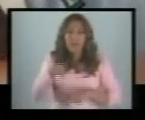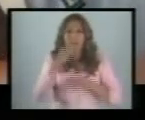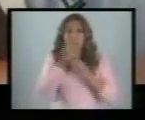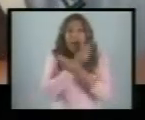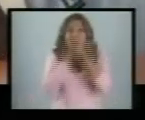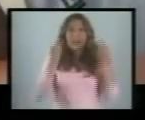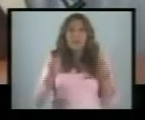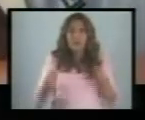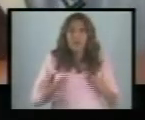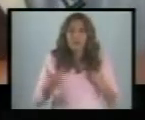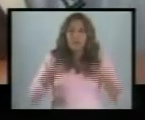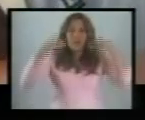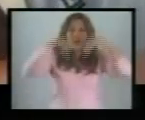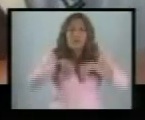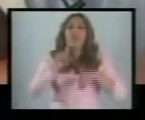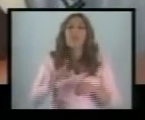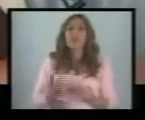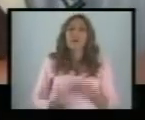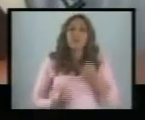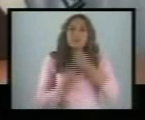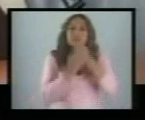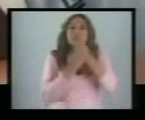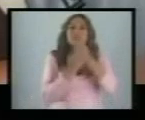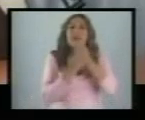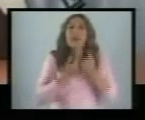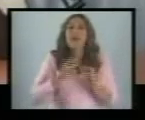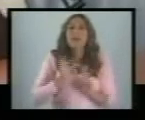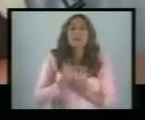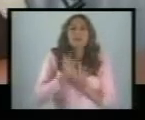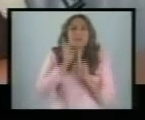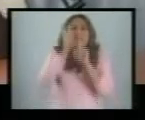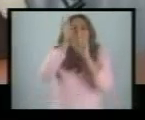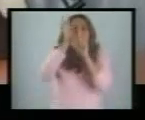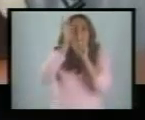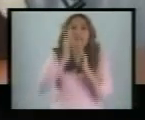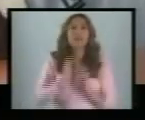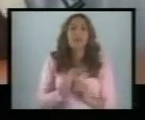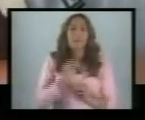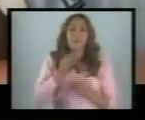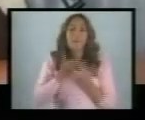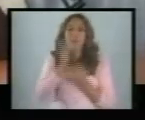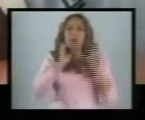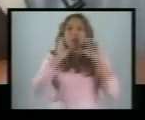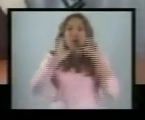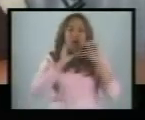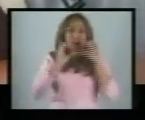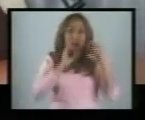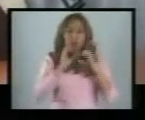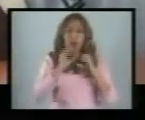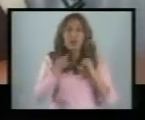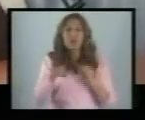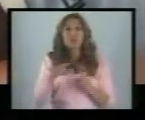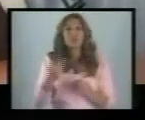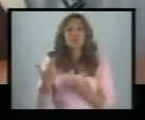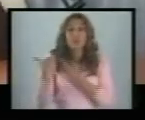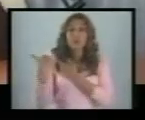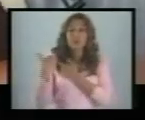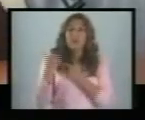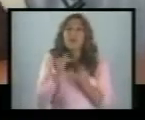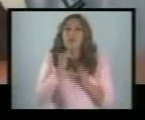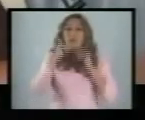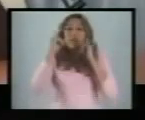de convivencia deben aportar especialmente los medios de comunicación social. Su rol de informar ha de cuidar